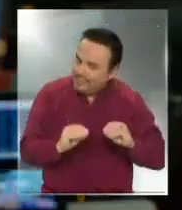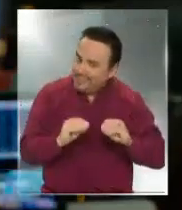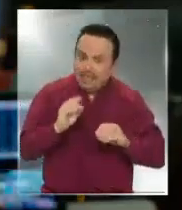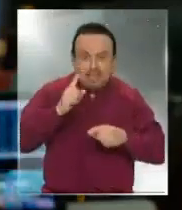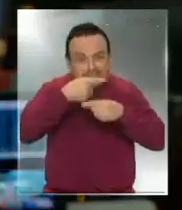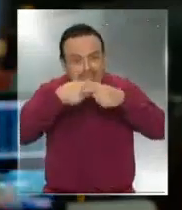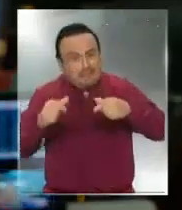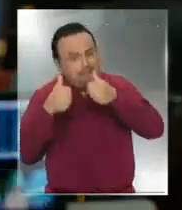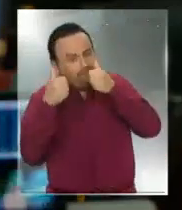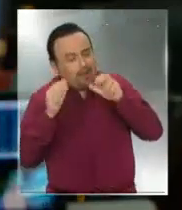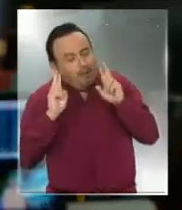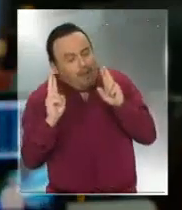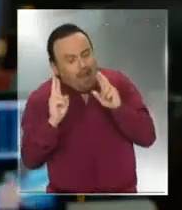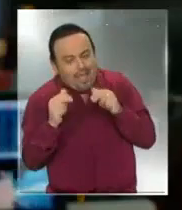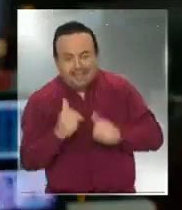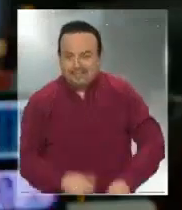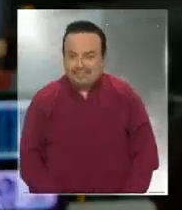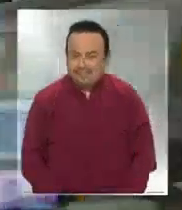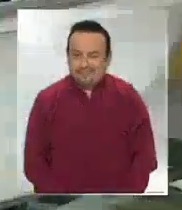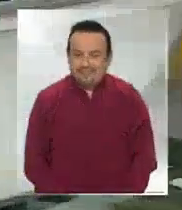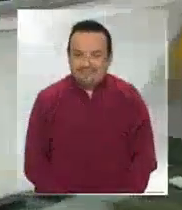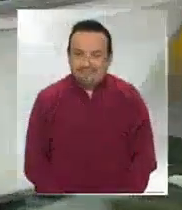una semana con mayor esperanza.